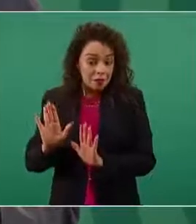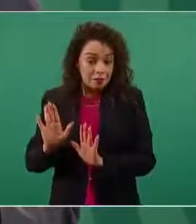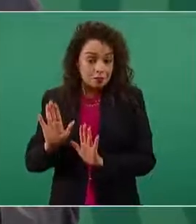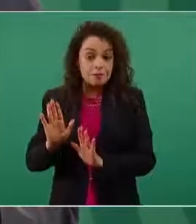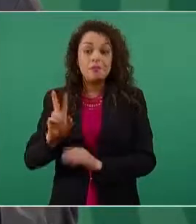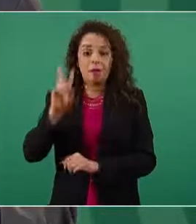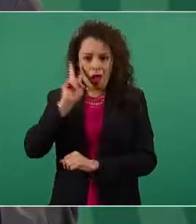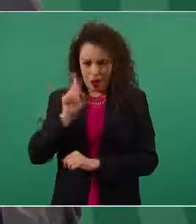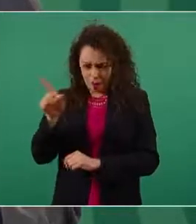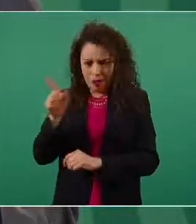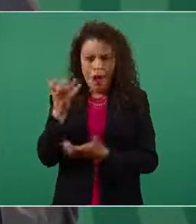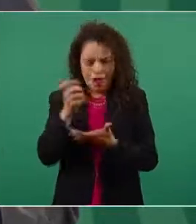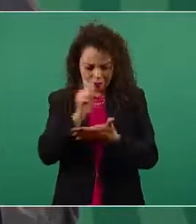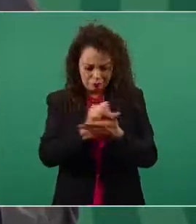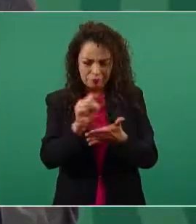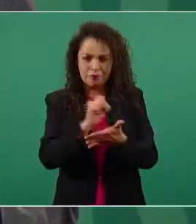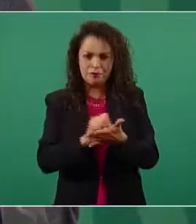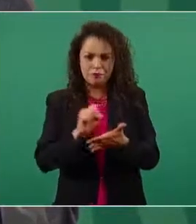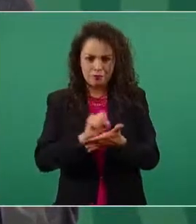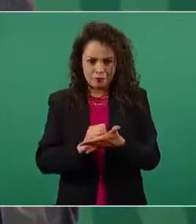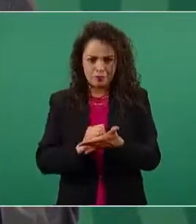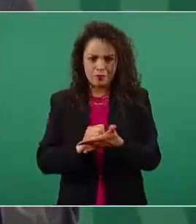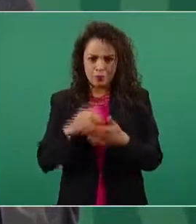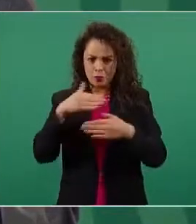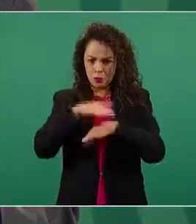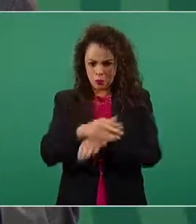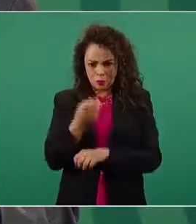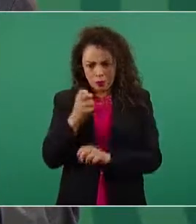escribieran sobre esto, hicieran alguna reflexión sobre esto,